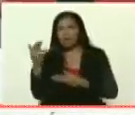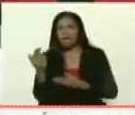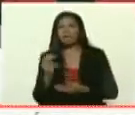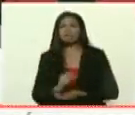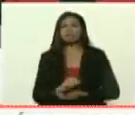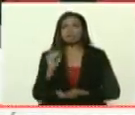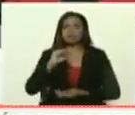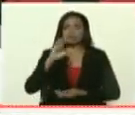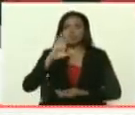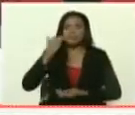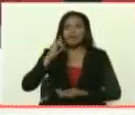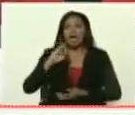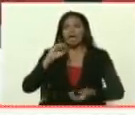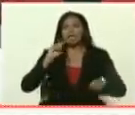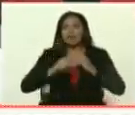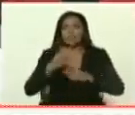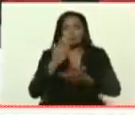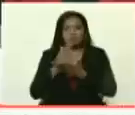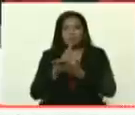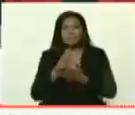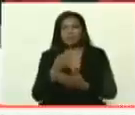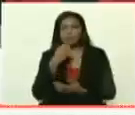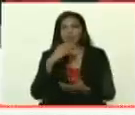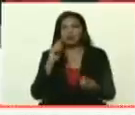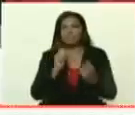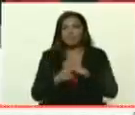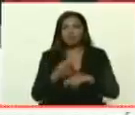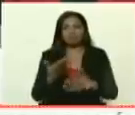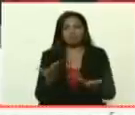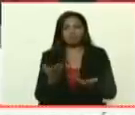Siempre hay cambios. Lo que ha cambiado,